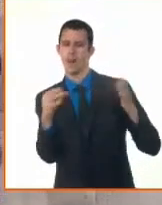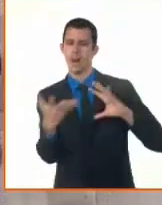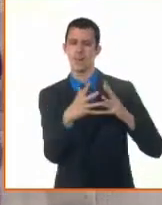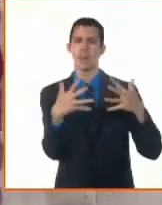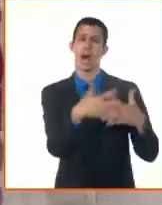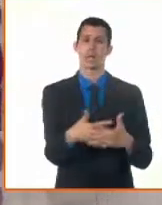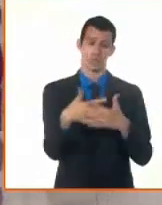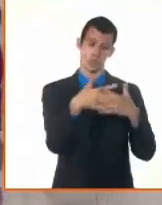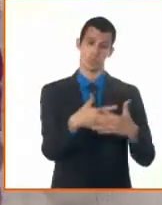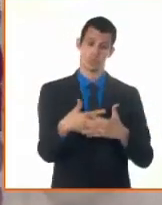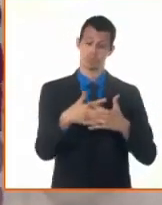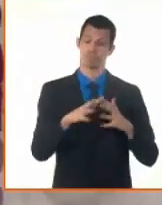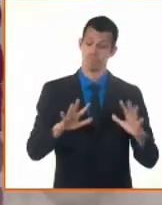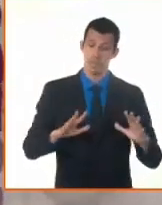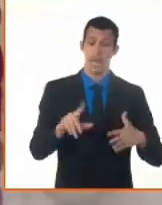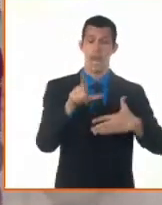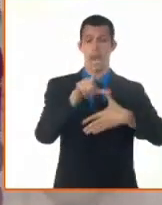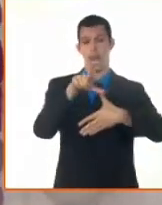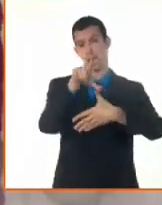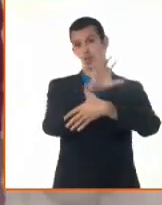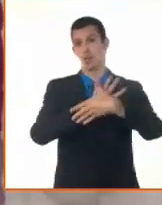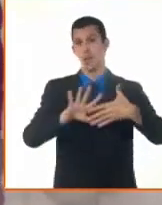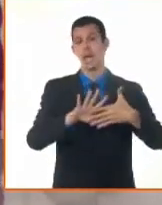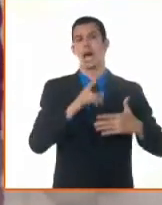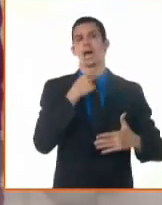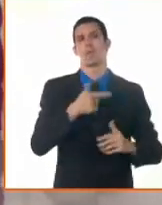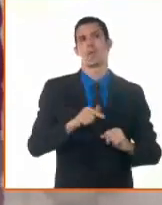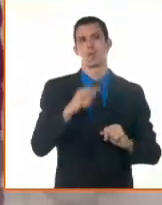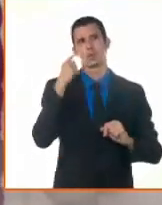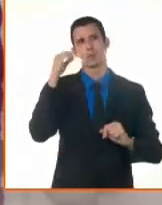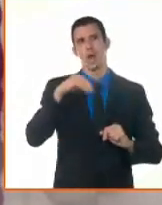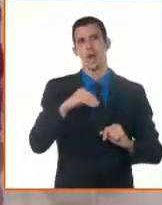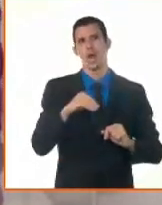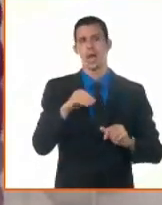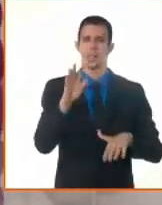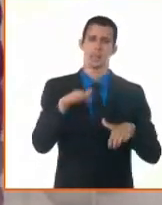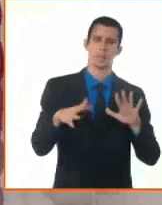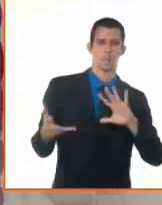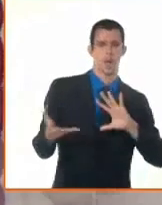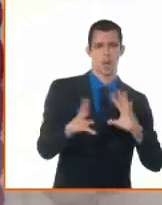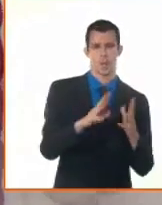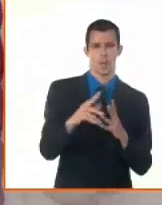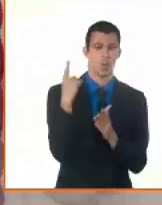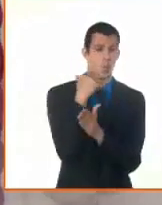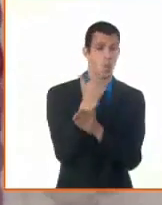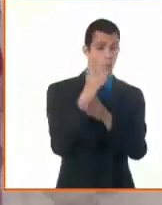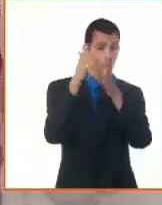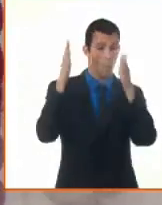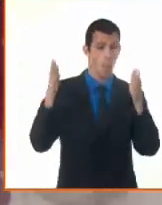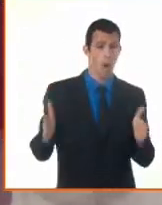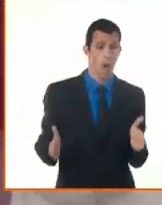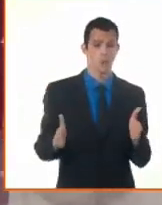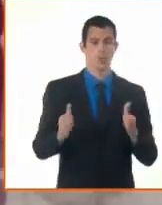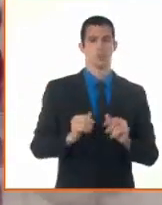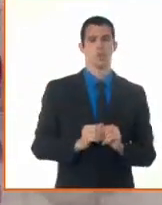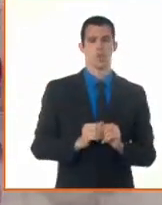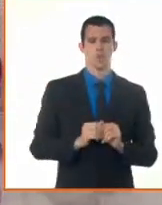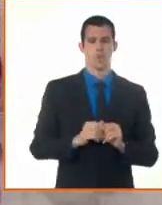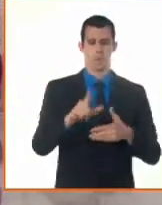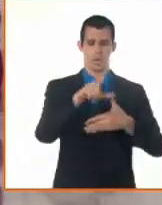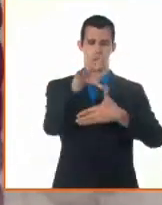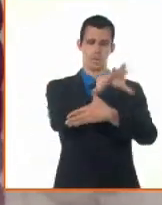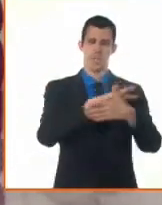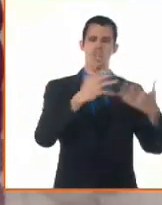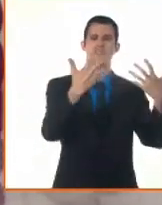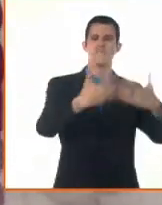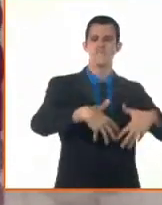por ejemplo exporta aproximadamente según cifras de la comunidad de la comisión económica para América Latina y